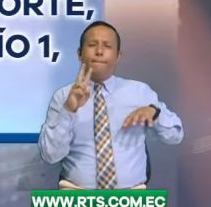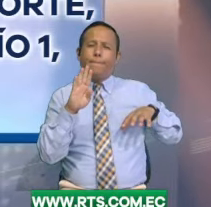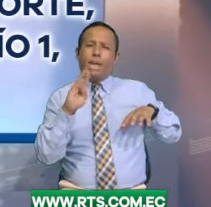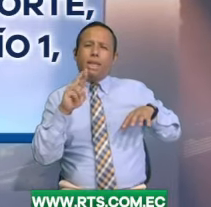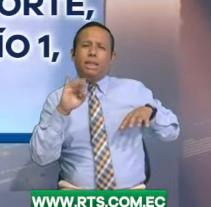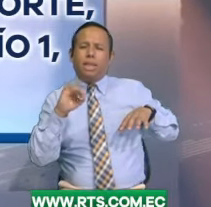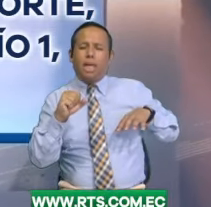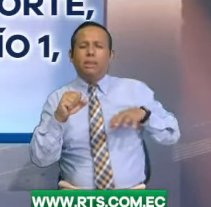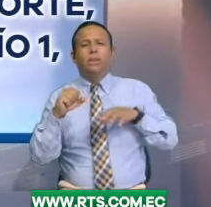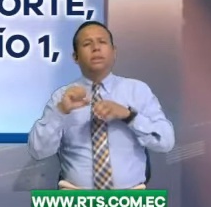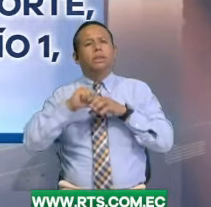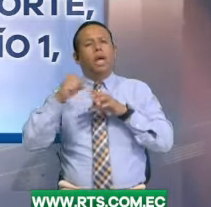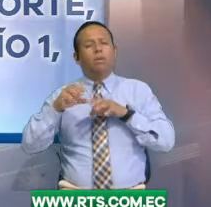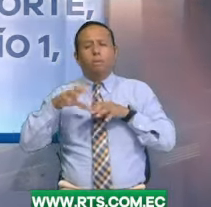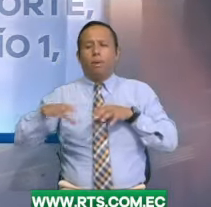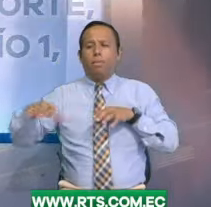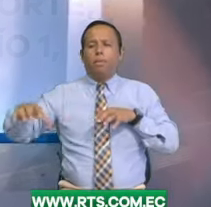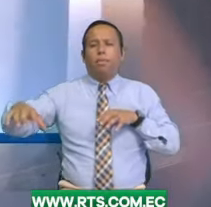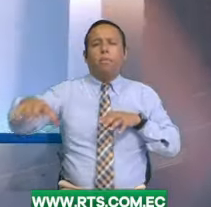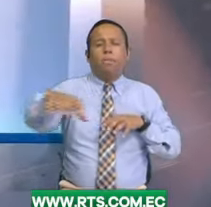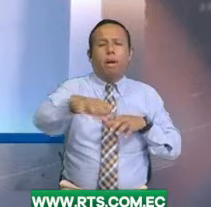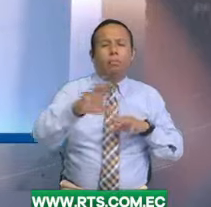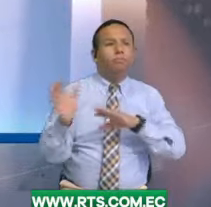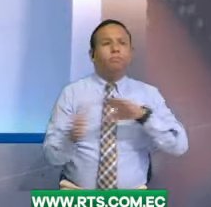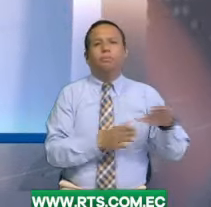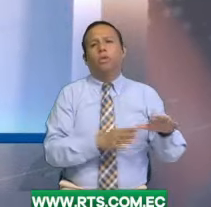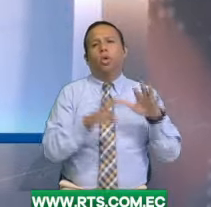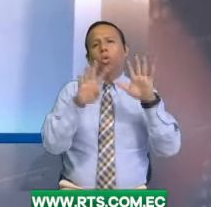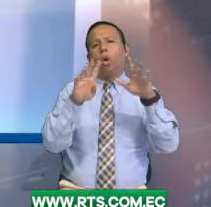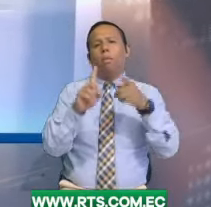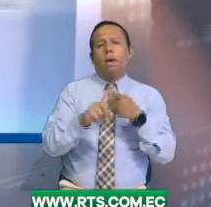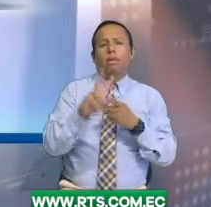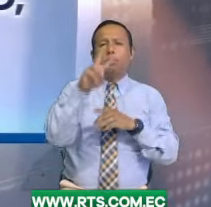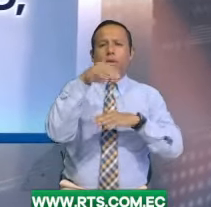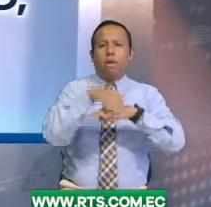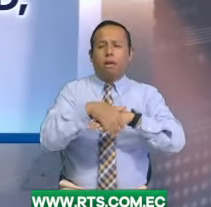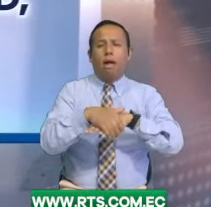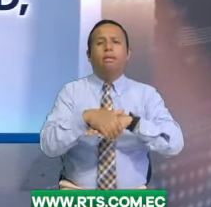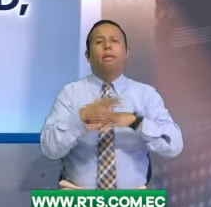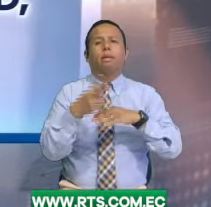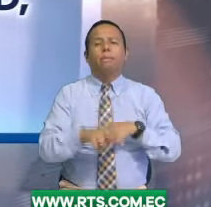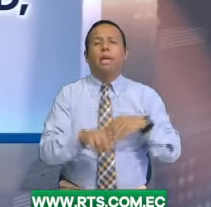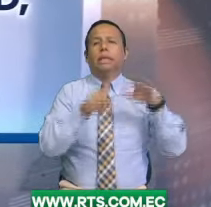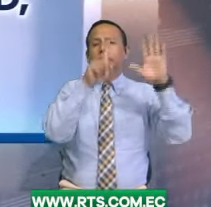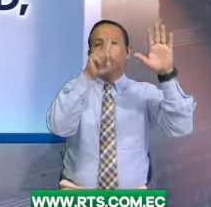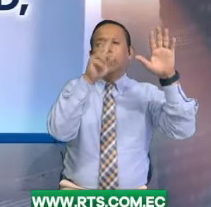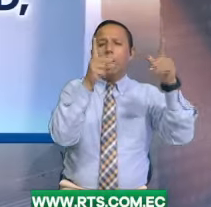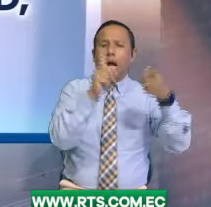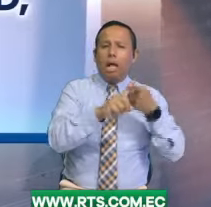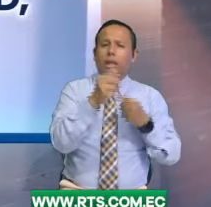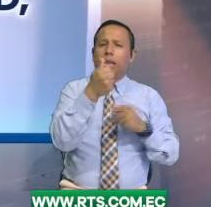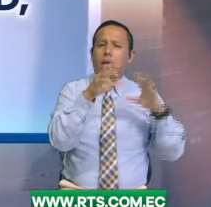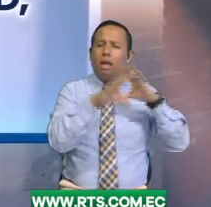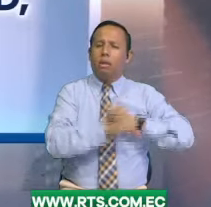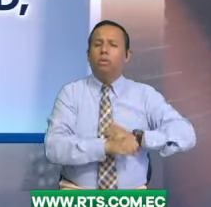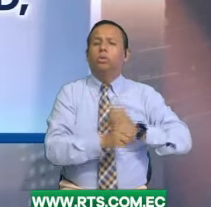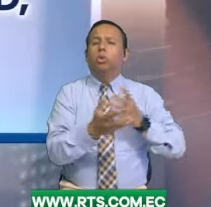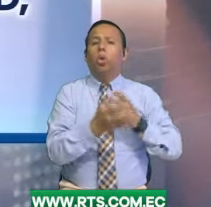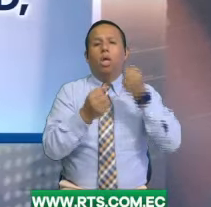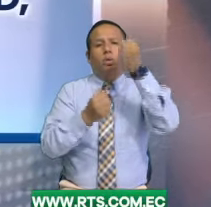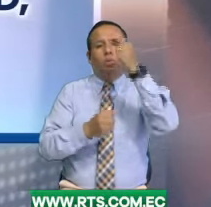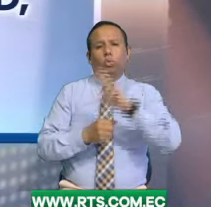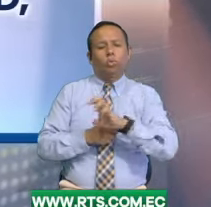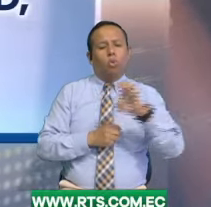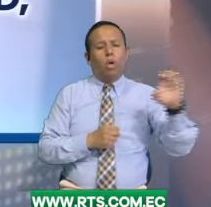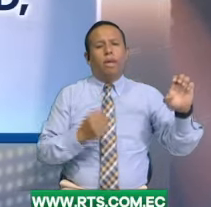del río y el limonal de 9 a 14 horas y de 18 a 22 se irá la luz en el suburbio de la